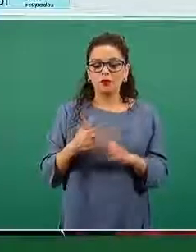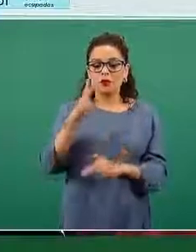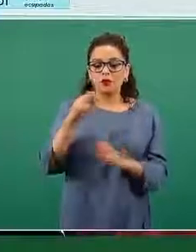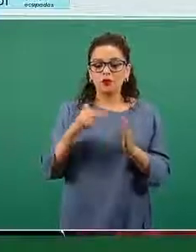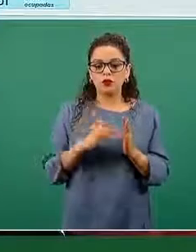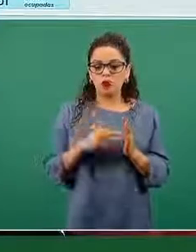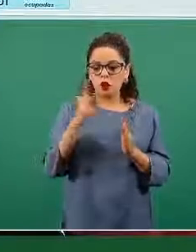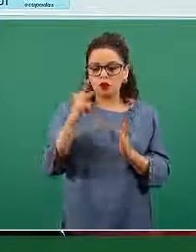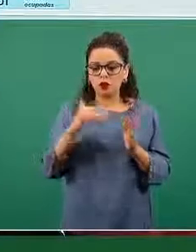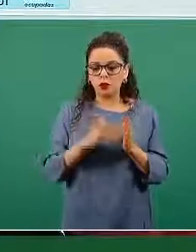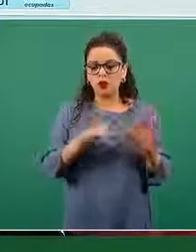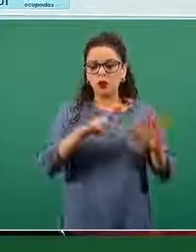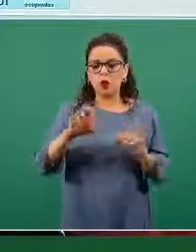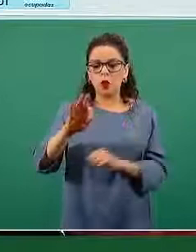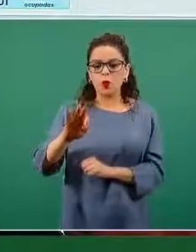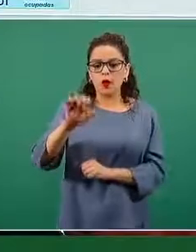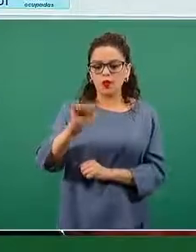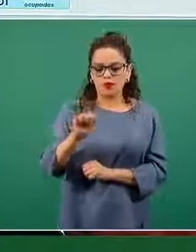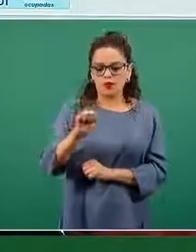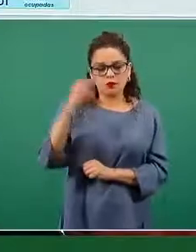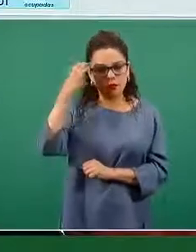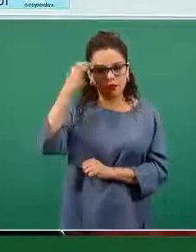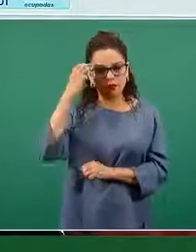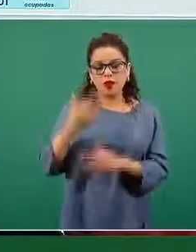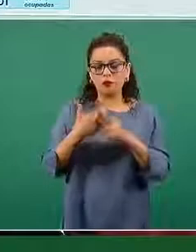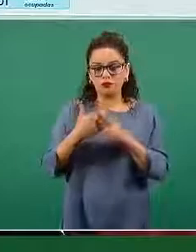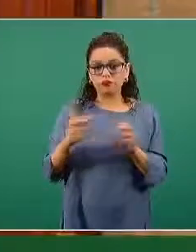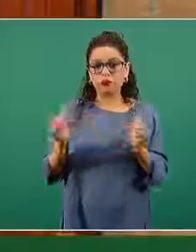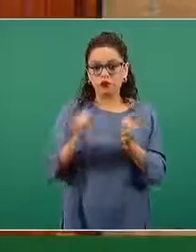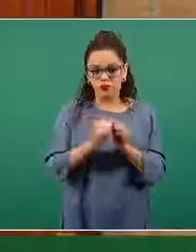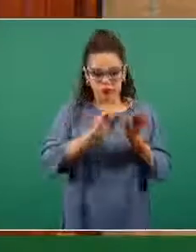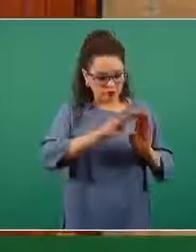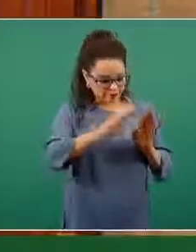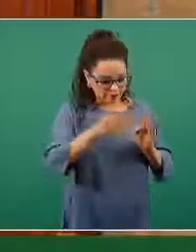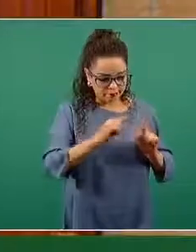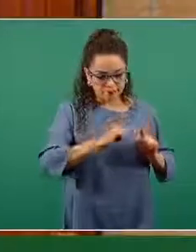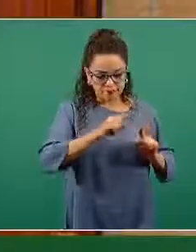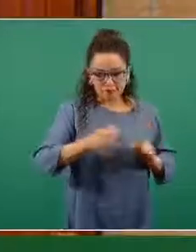8.846 camas disponibles con ventilador para este tipo de pacientes.